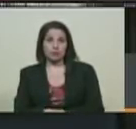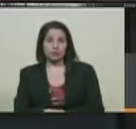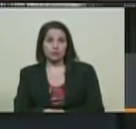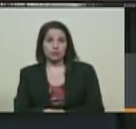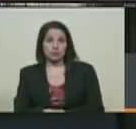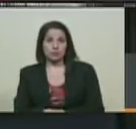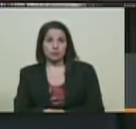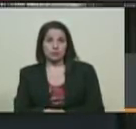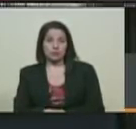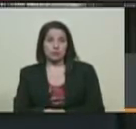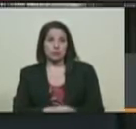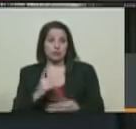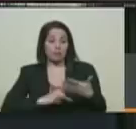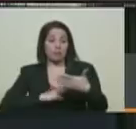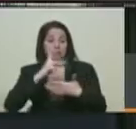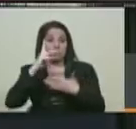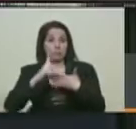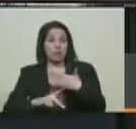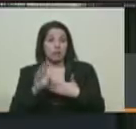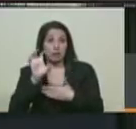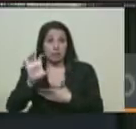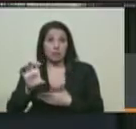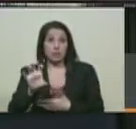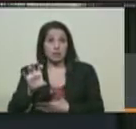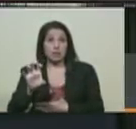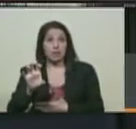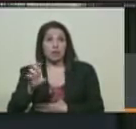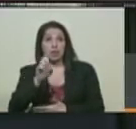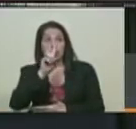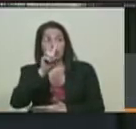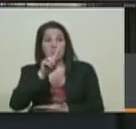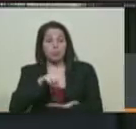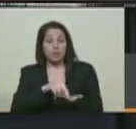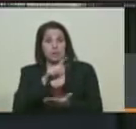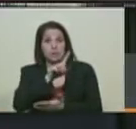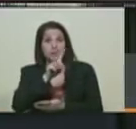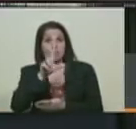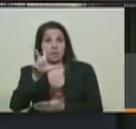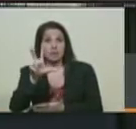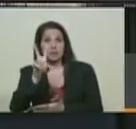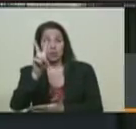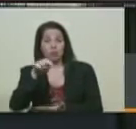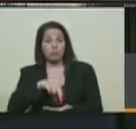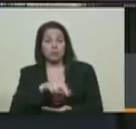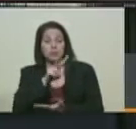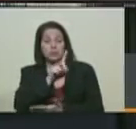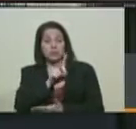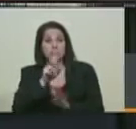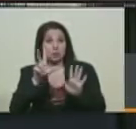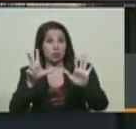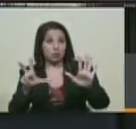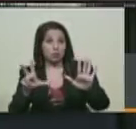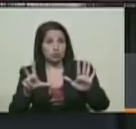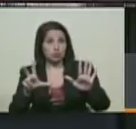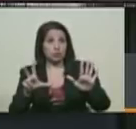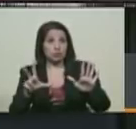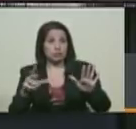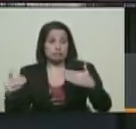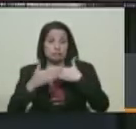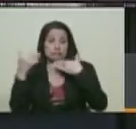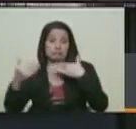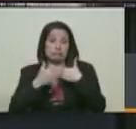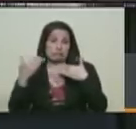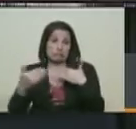2019-2025. Plan de la Patria 2013-2018, en medio de la guerra económica y las agresiones del imperialismo, lo